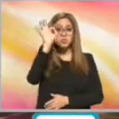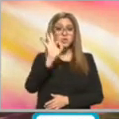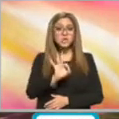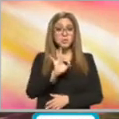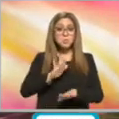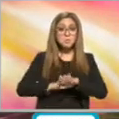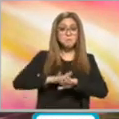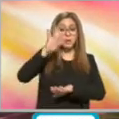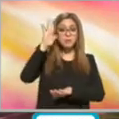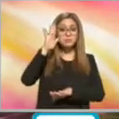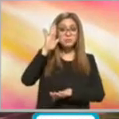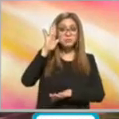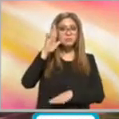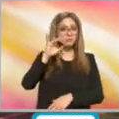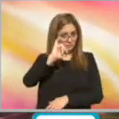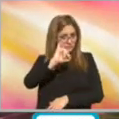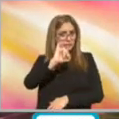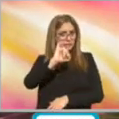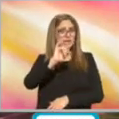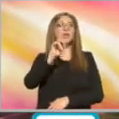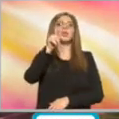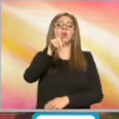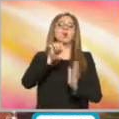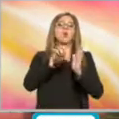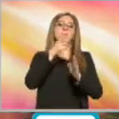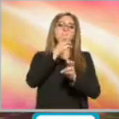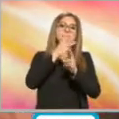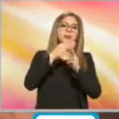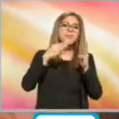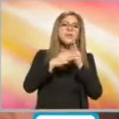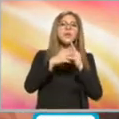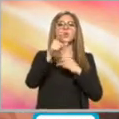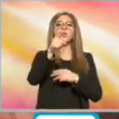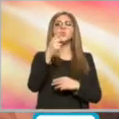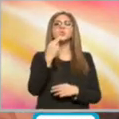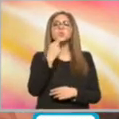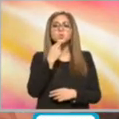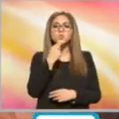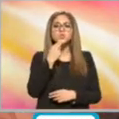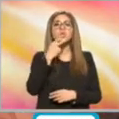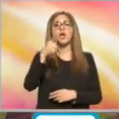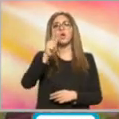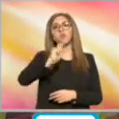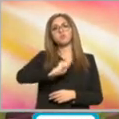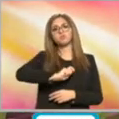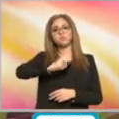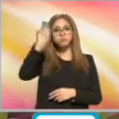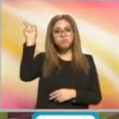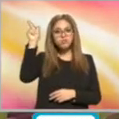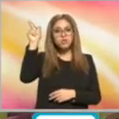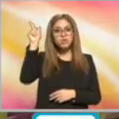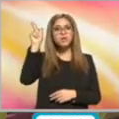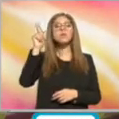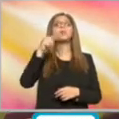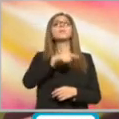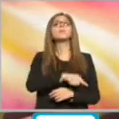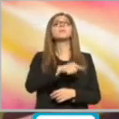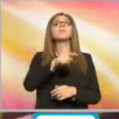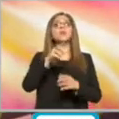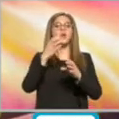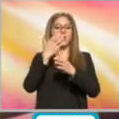Sí. Las materias primas que se utilicen son de diferentes calidades, porque aquí lo